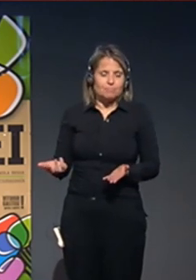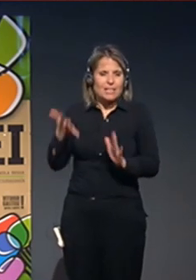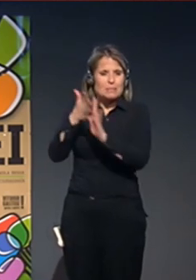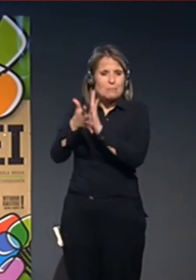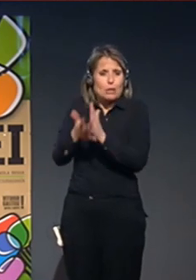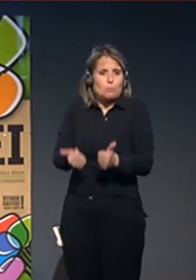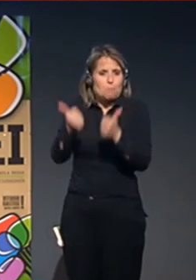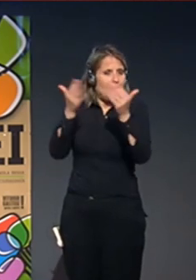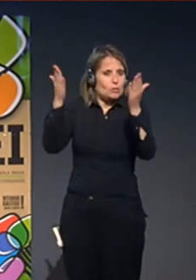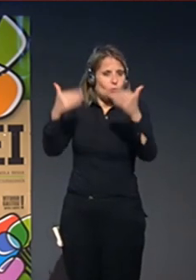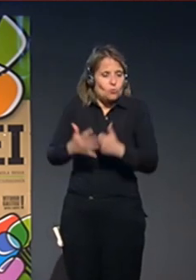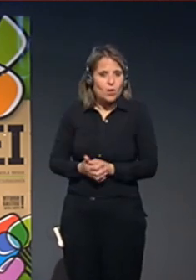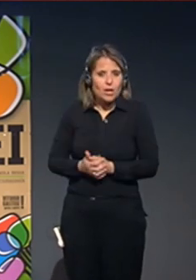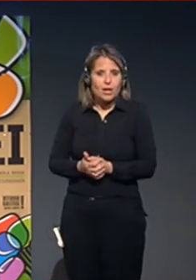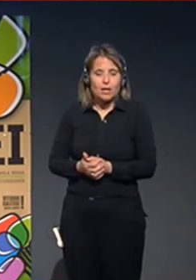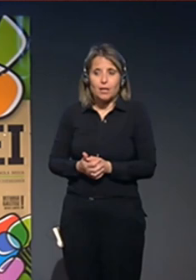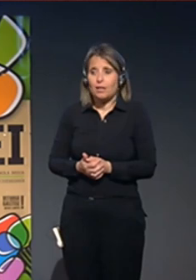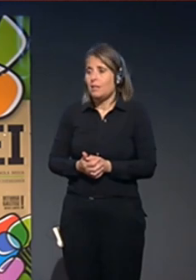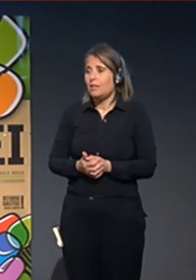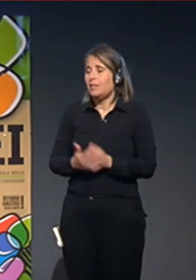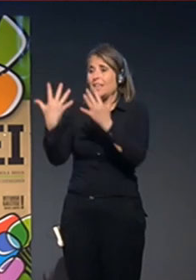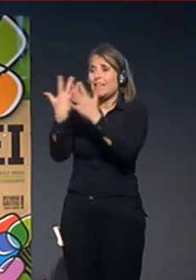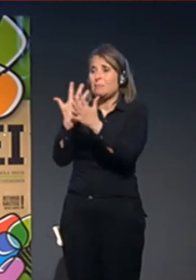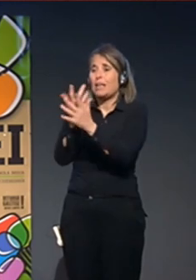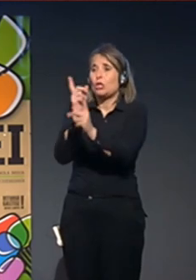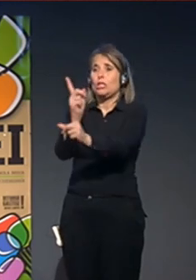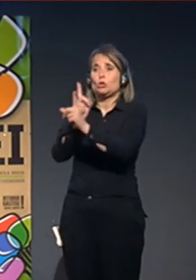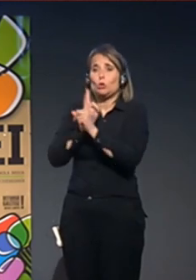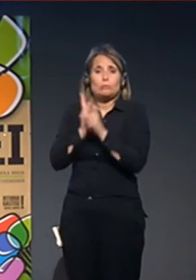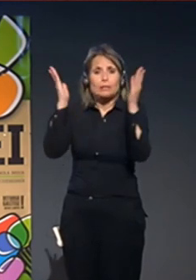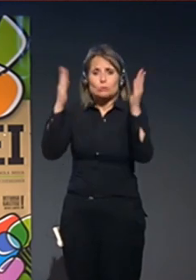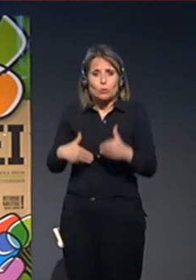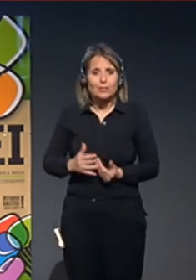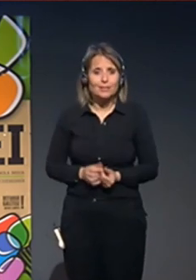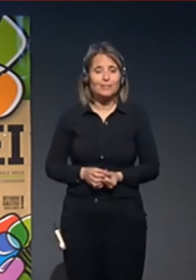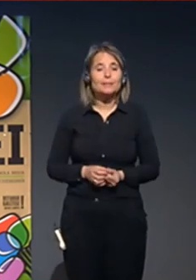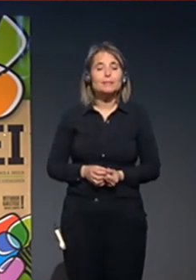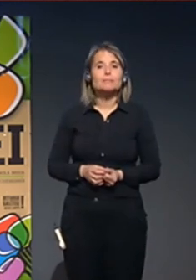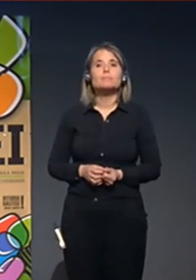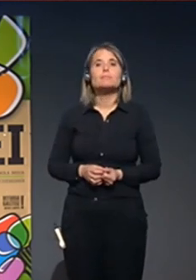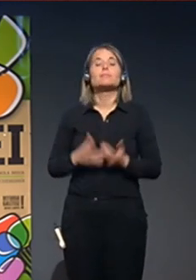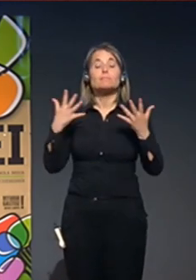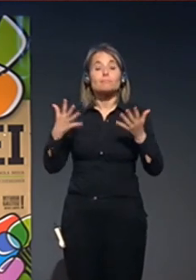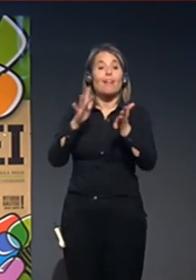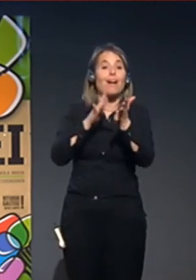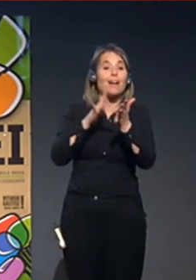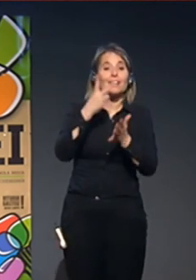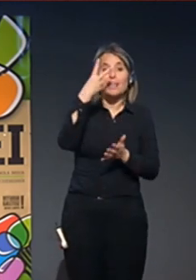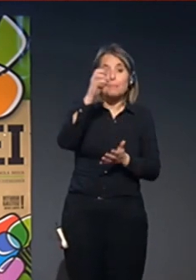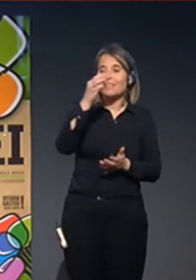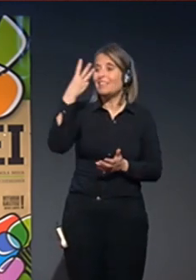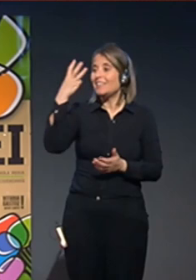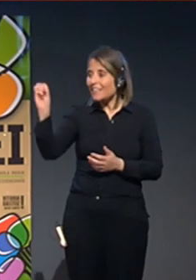explicación y y no no veo a nadie que me pueda dar razones en contra dicho esto la agenda 2030